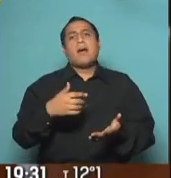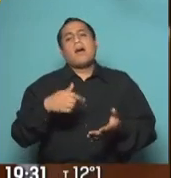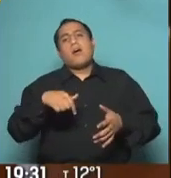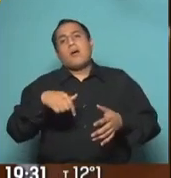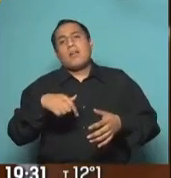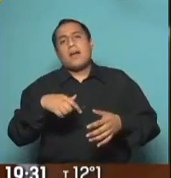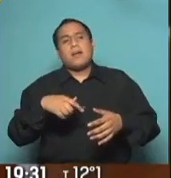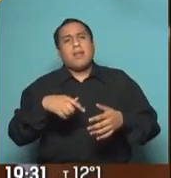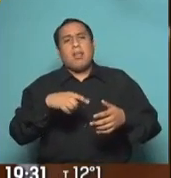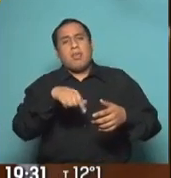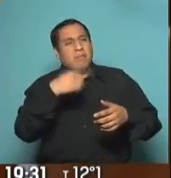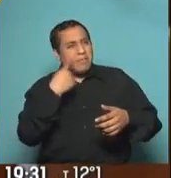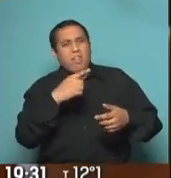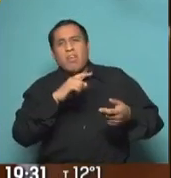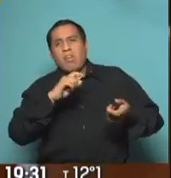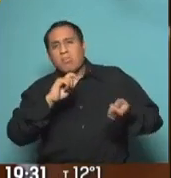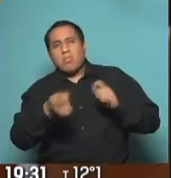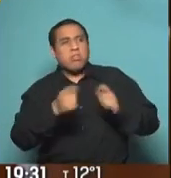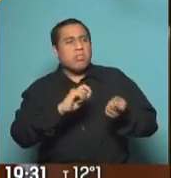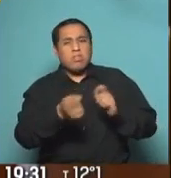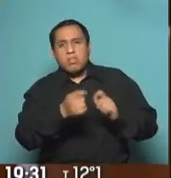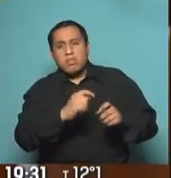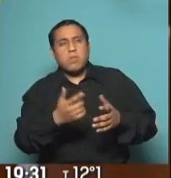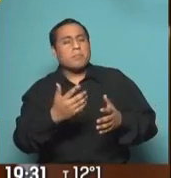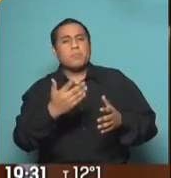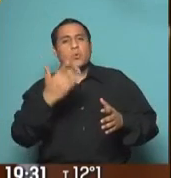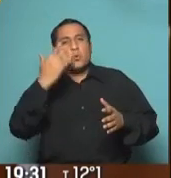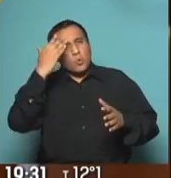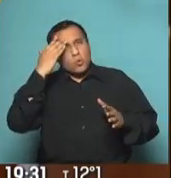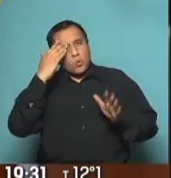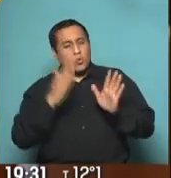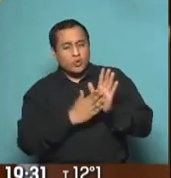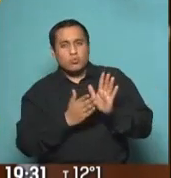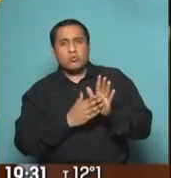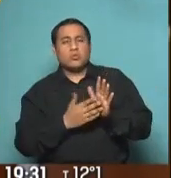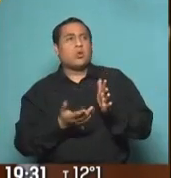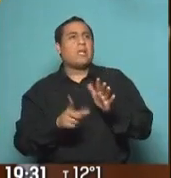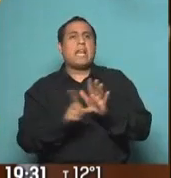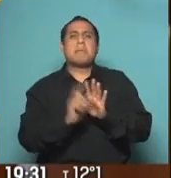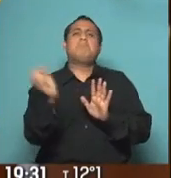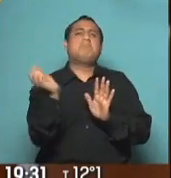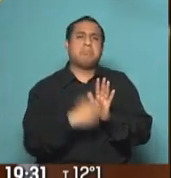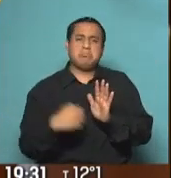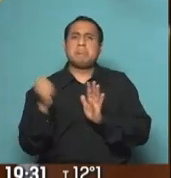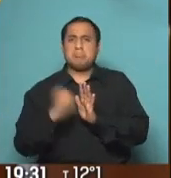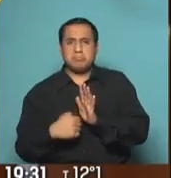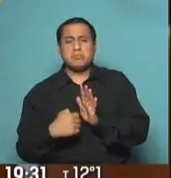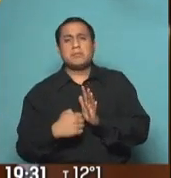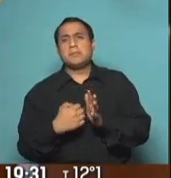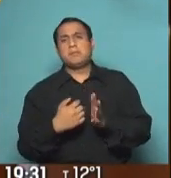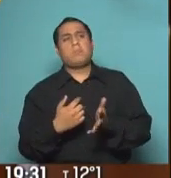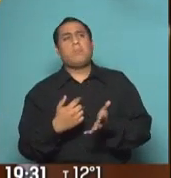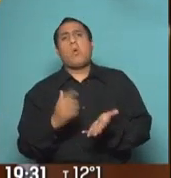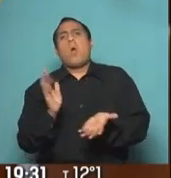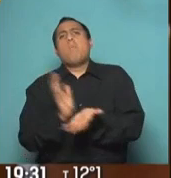alteraciones a la constitución a las leyes vuelven a burlar a burlar